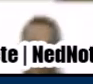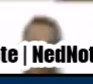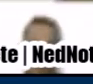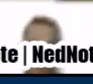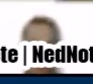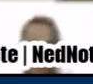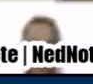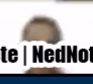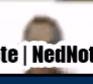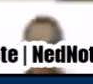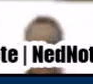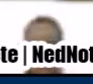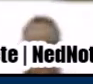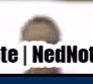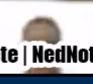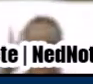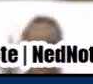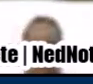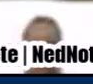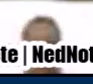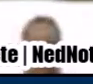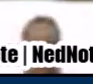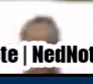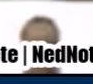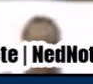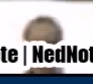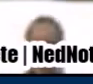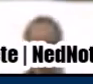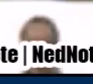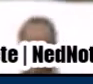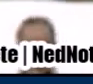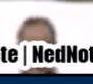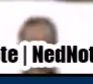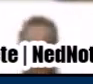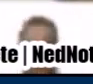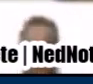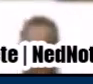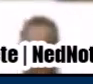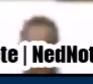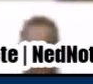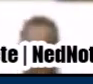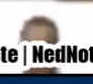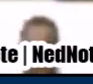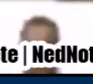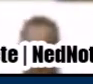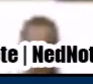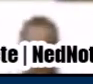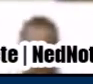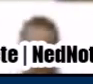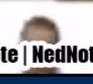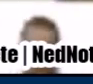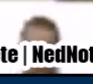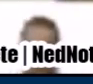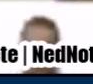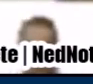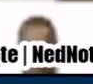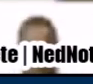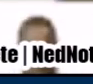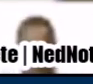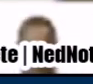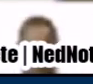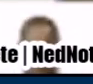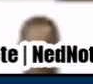la fuerza, que lo han incluido esto, que es básicamente la herramienta de ejercicio de mayoría diplomático,